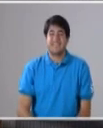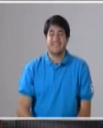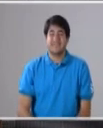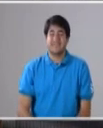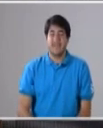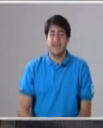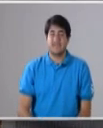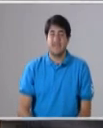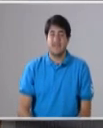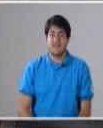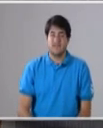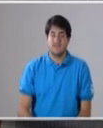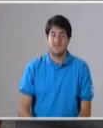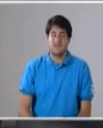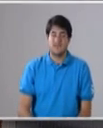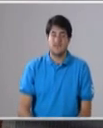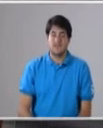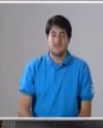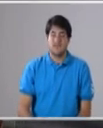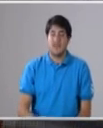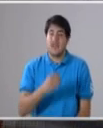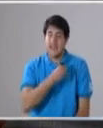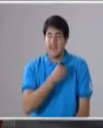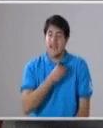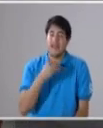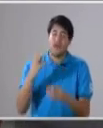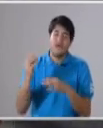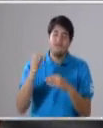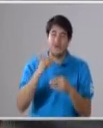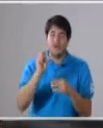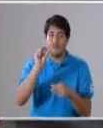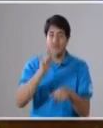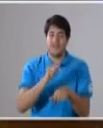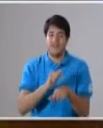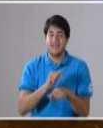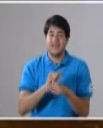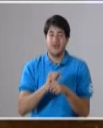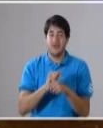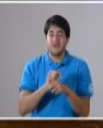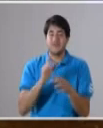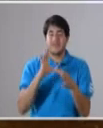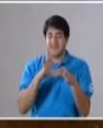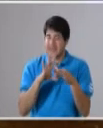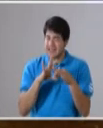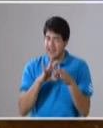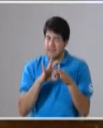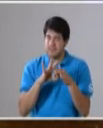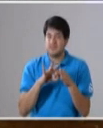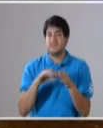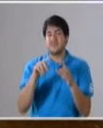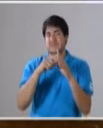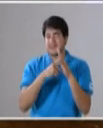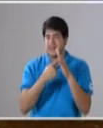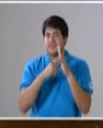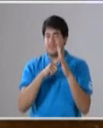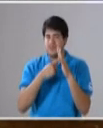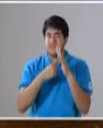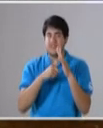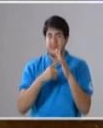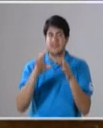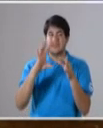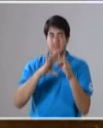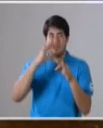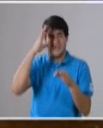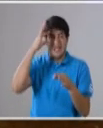Quisiera hablarle un poquitito acerca del principio de la